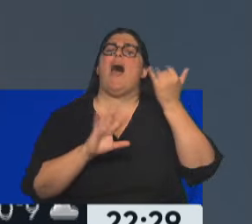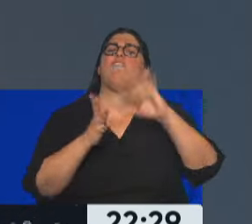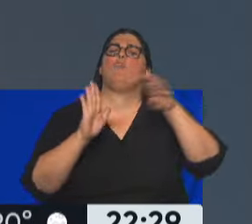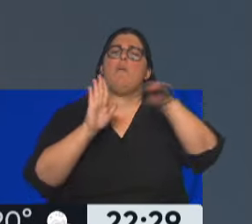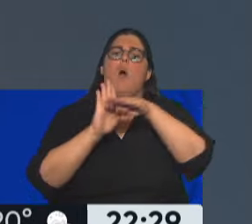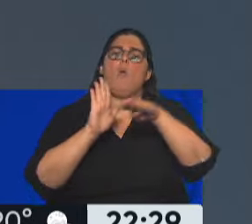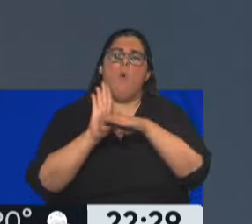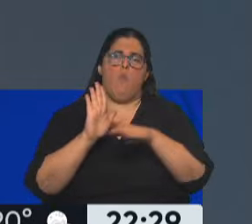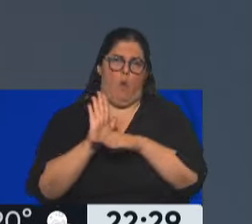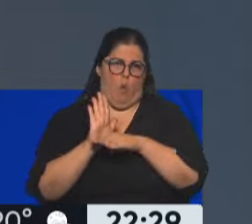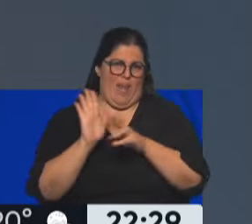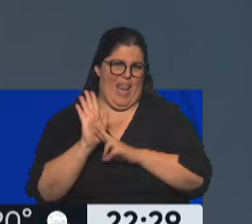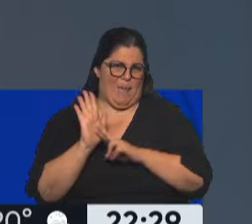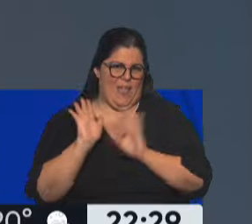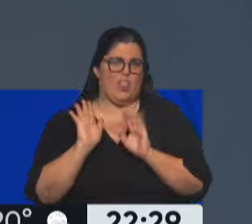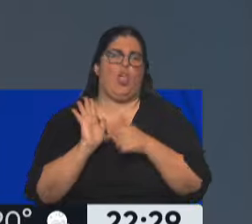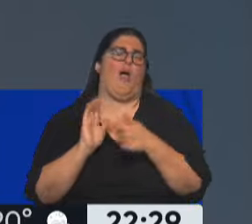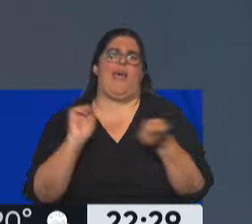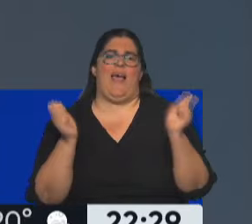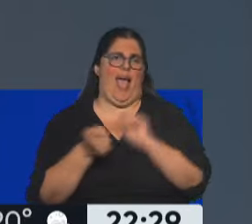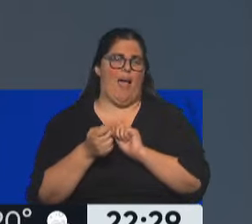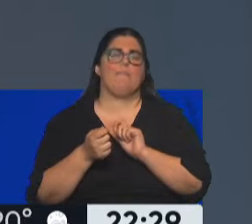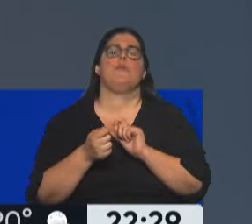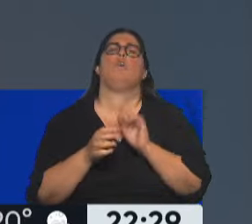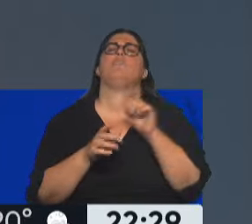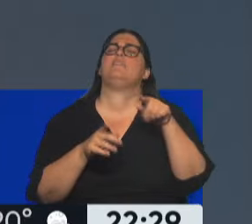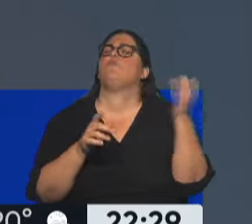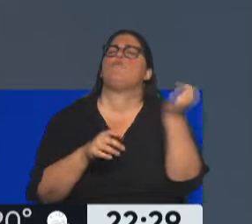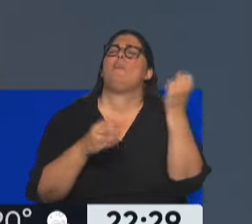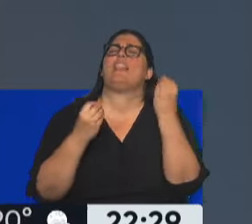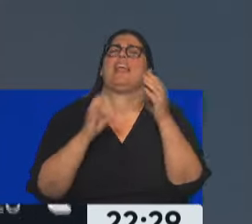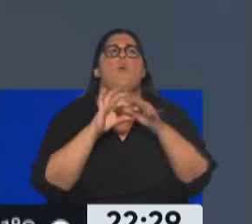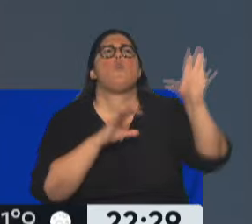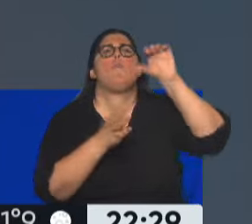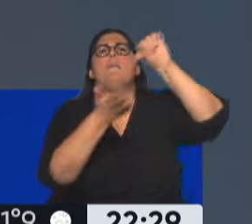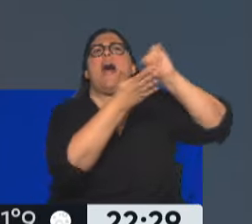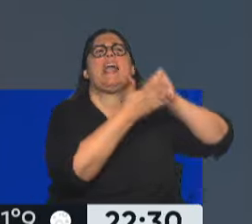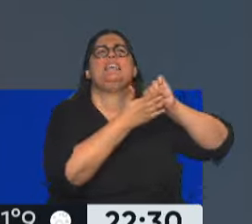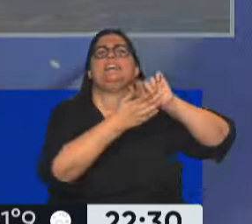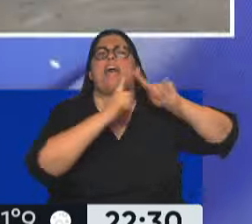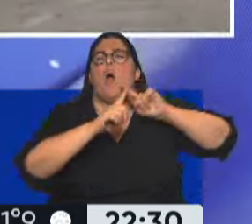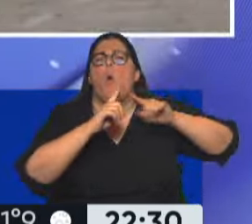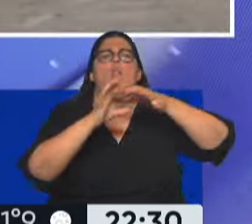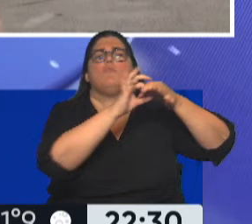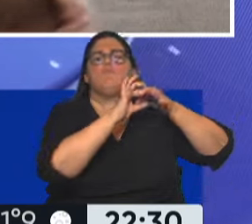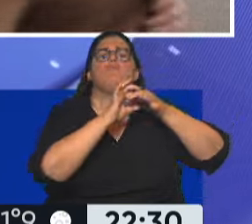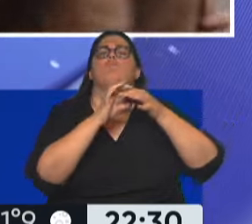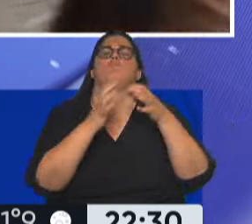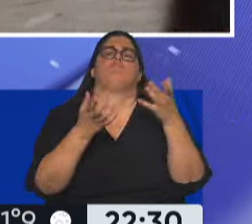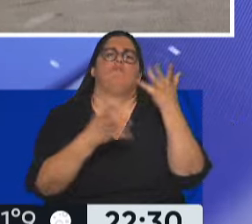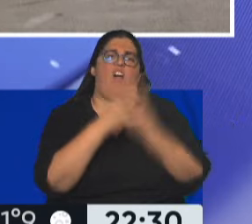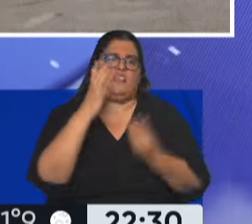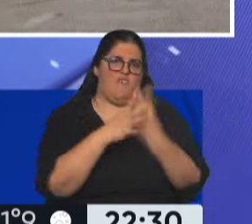acá hay una cuestión fundamental que es la coordinación entre países. Eso está fallando. Y por más que el flujo migratorio descienda